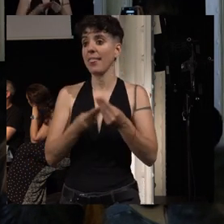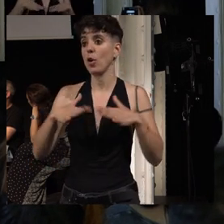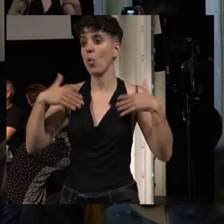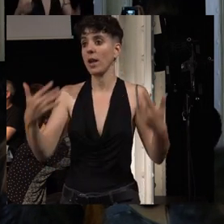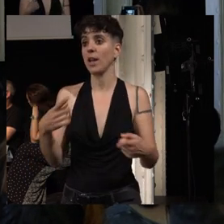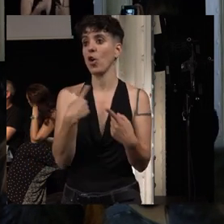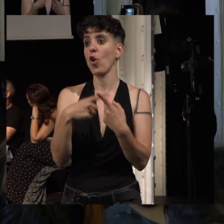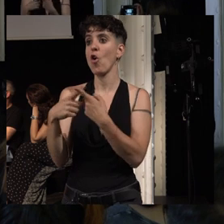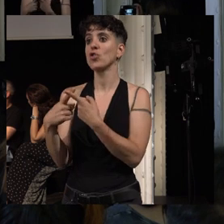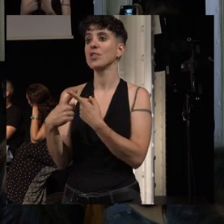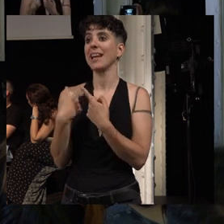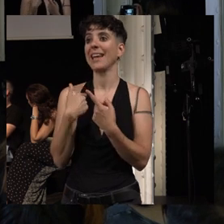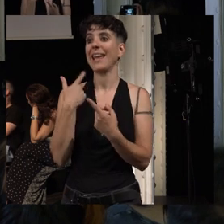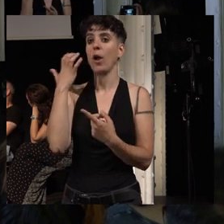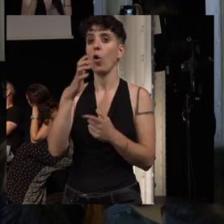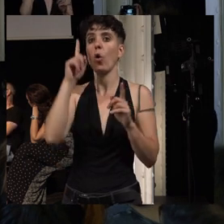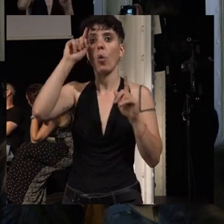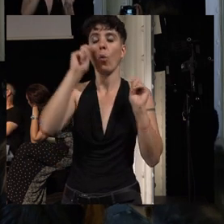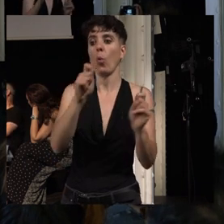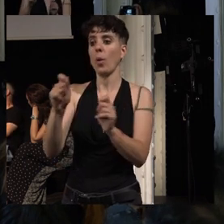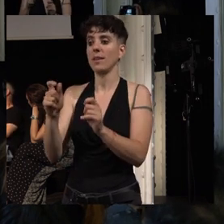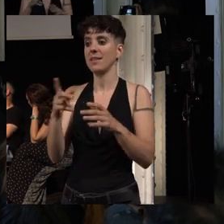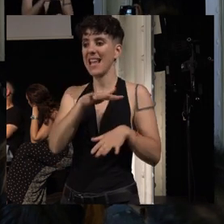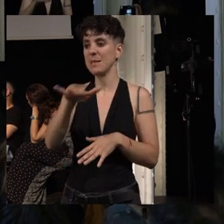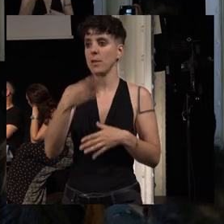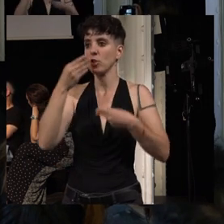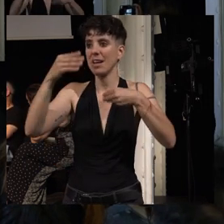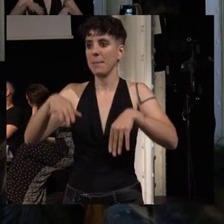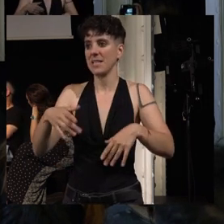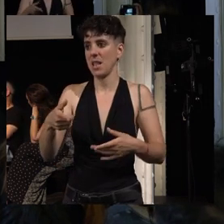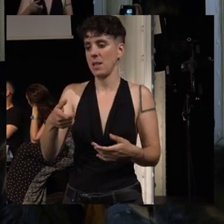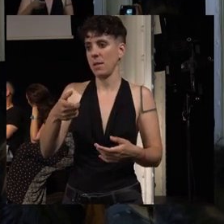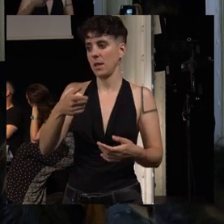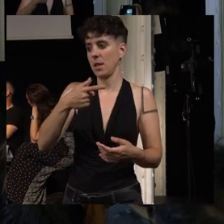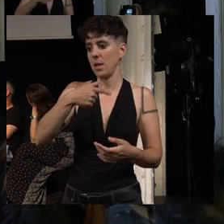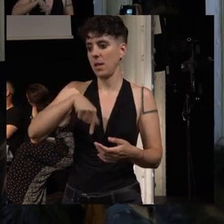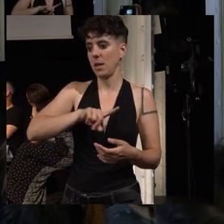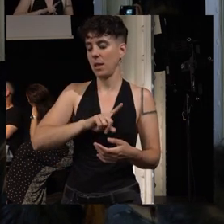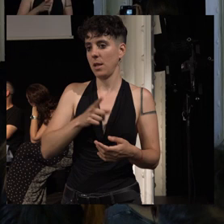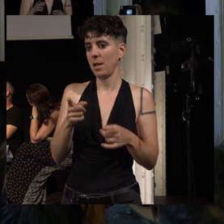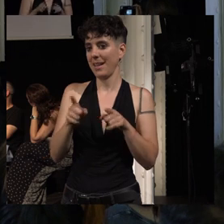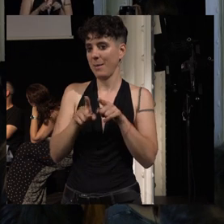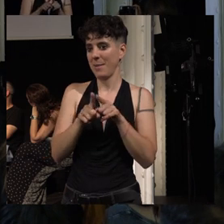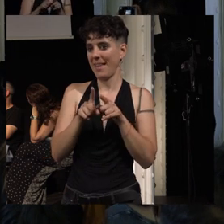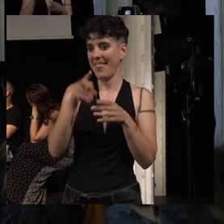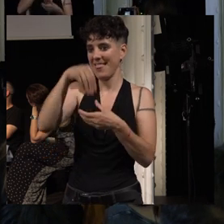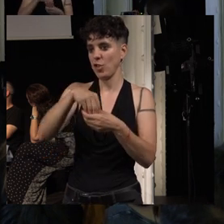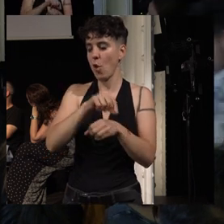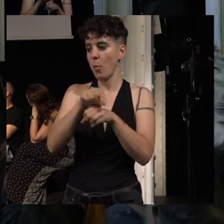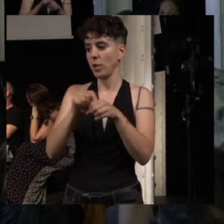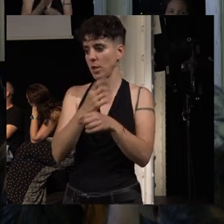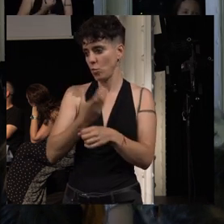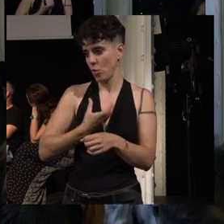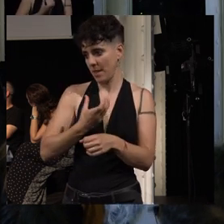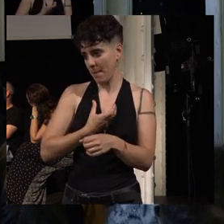que podamos llamar queer desde los espacios de representatividad en los que inequívocamente operan también las políticas municipales, ¿no? Es